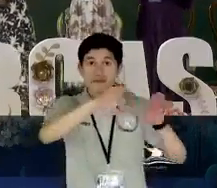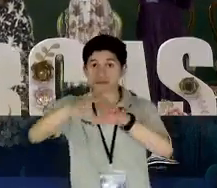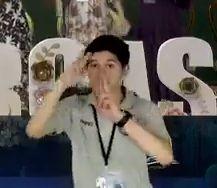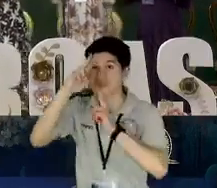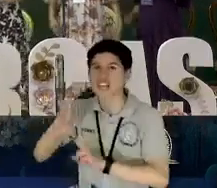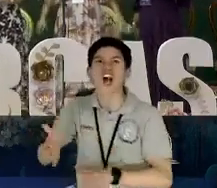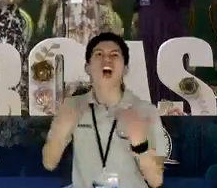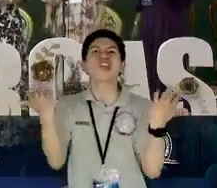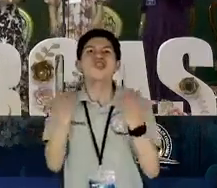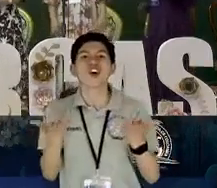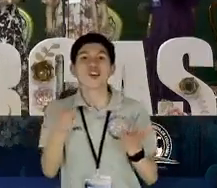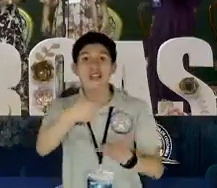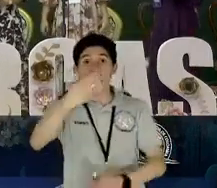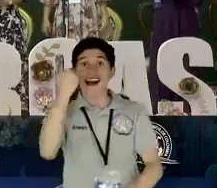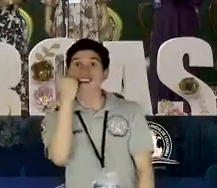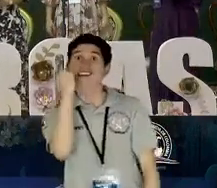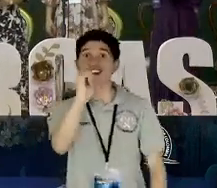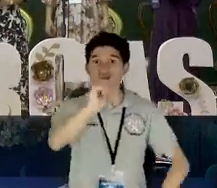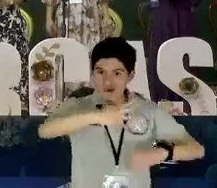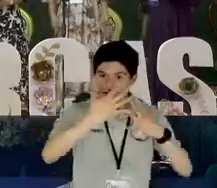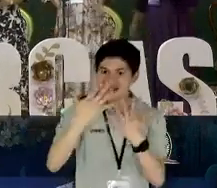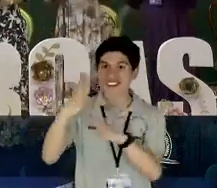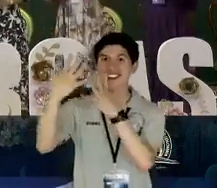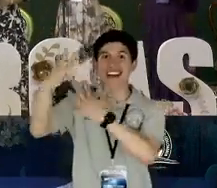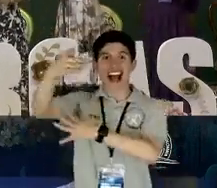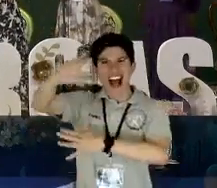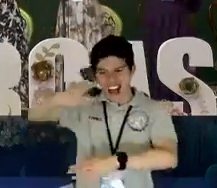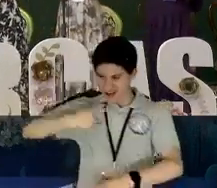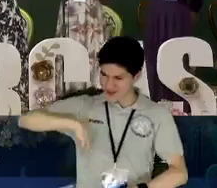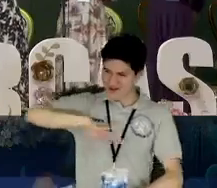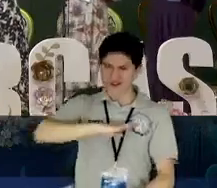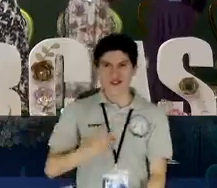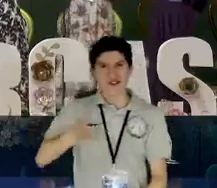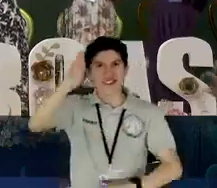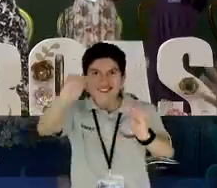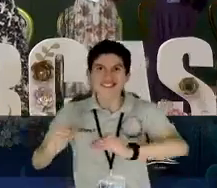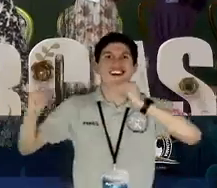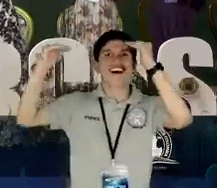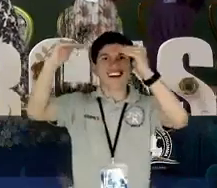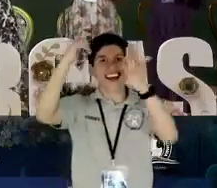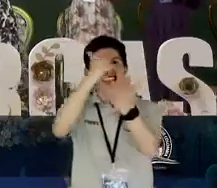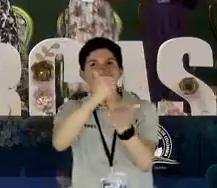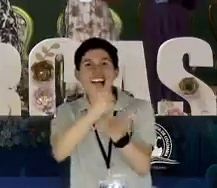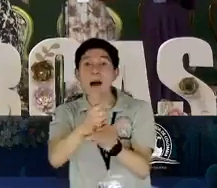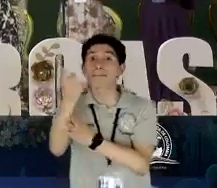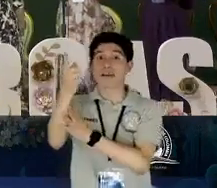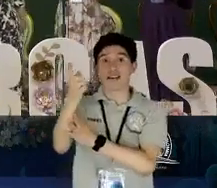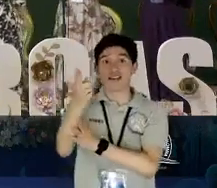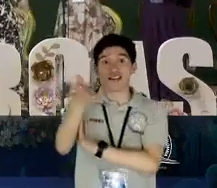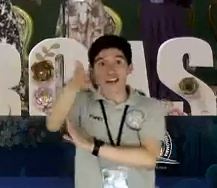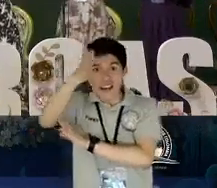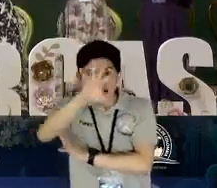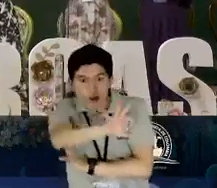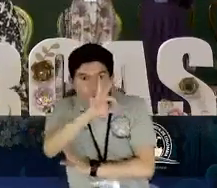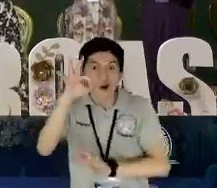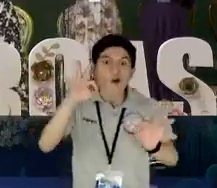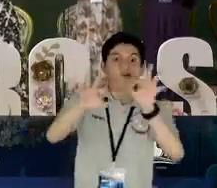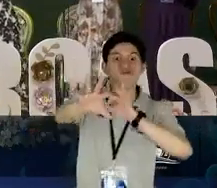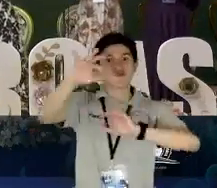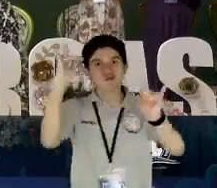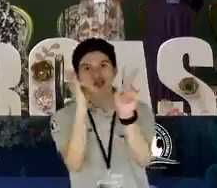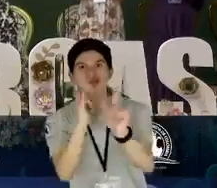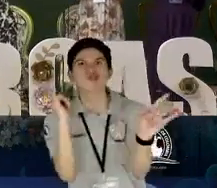¿Dónde están las mujeres que alaban a este Dios grande, que son instrumentos en la mano del